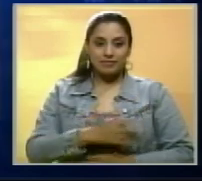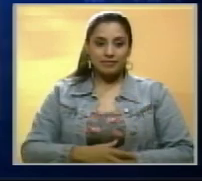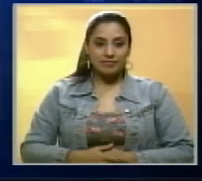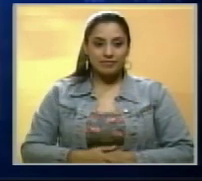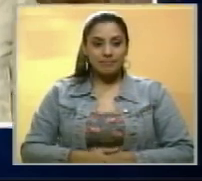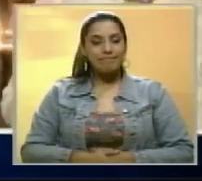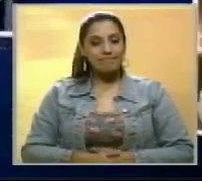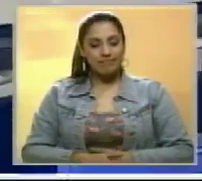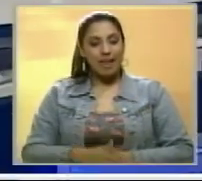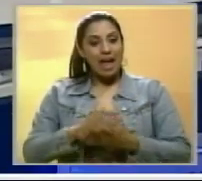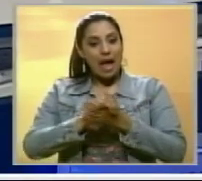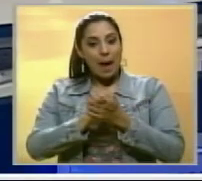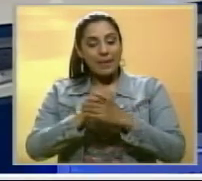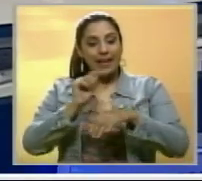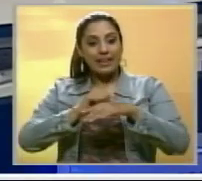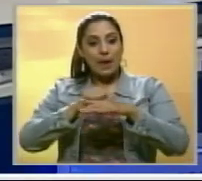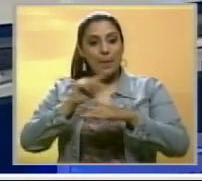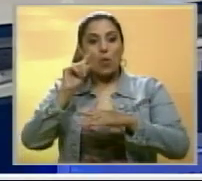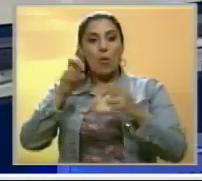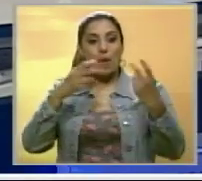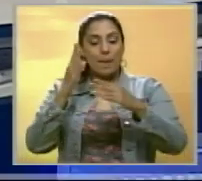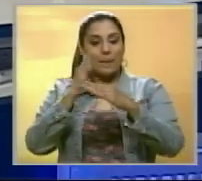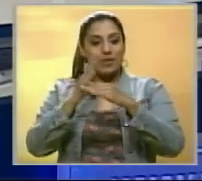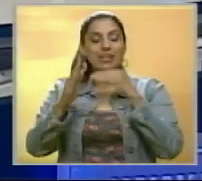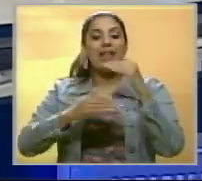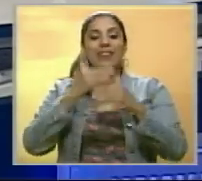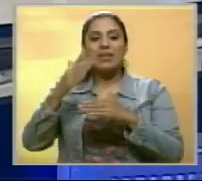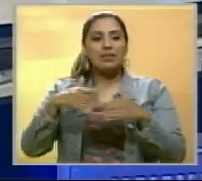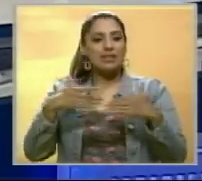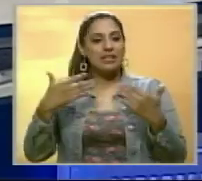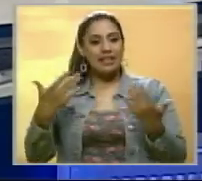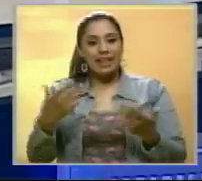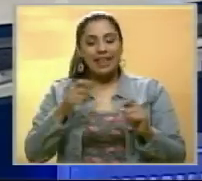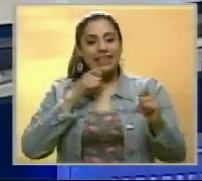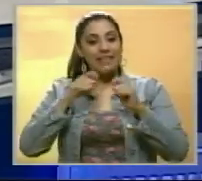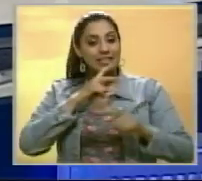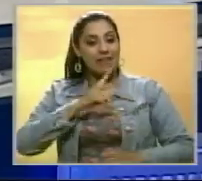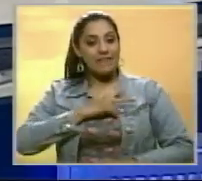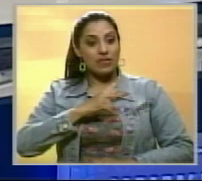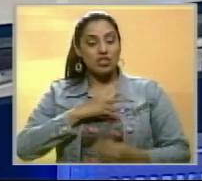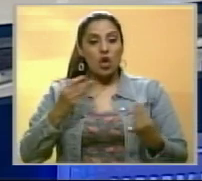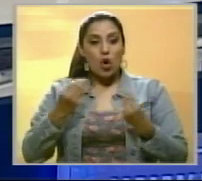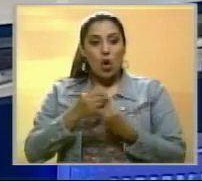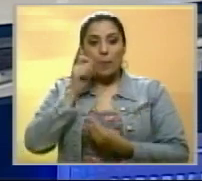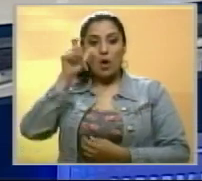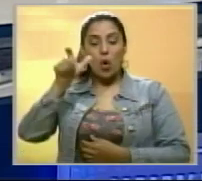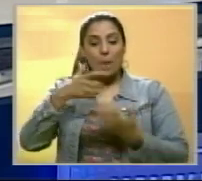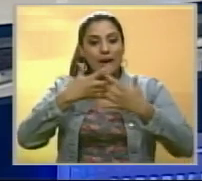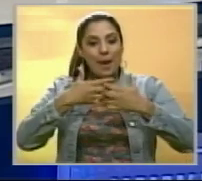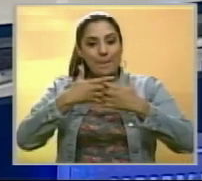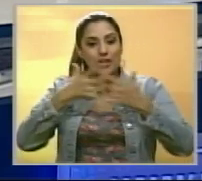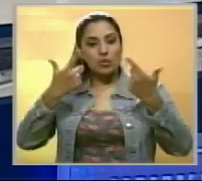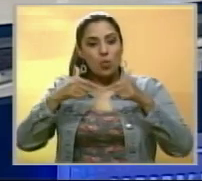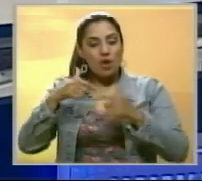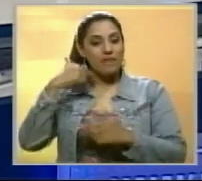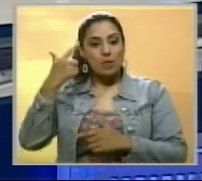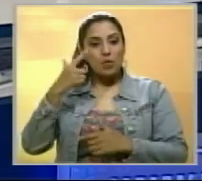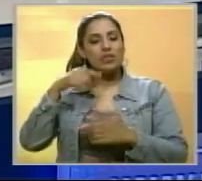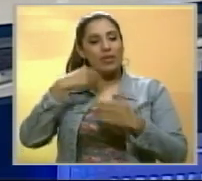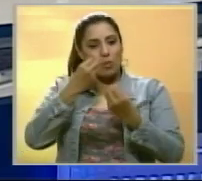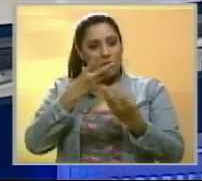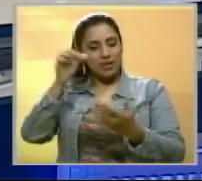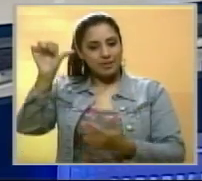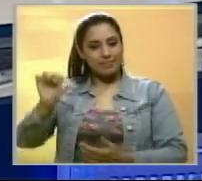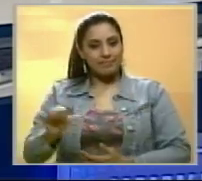estudios. Amigos, tiempo de hacer una nueva pausa. Así es, al regreso en Entrevista Venevisión nos acompaña el empresario Gianfranco Rondón. Ya